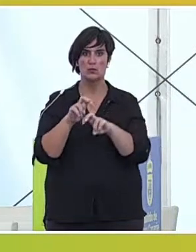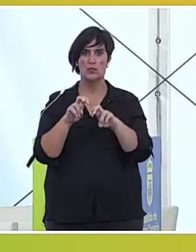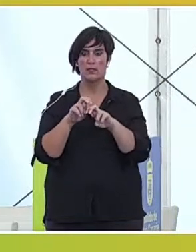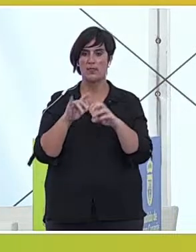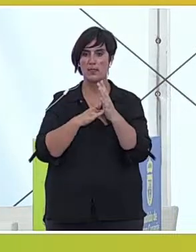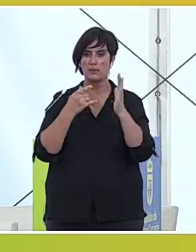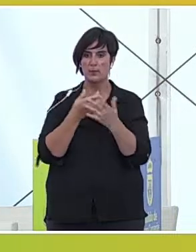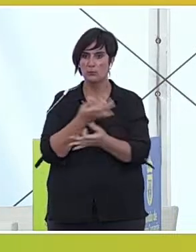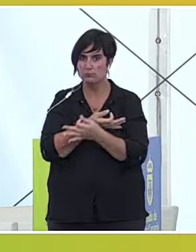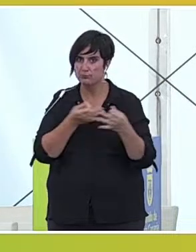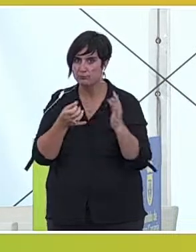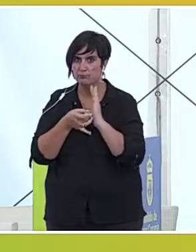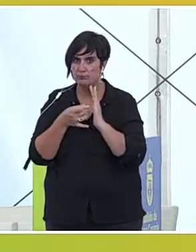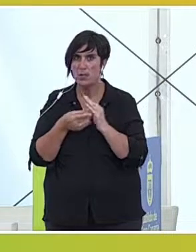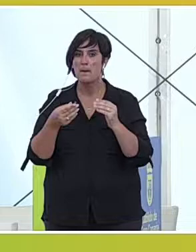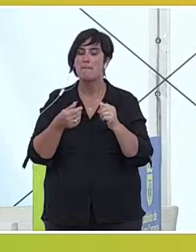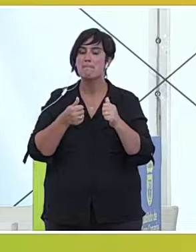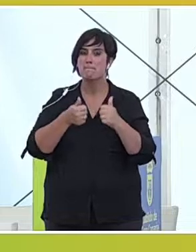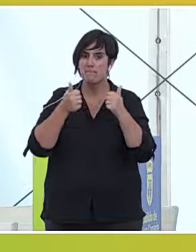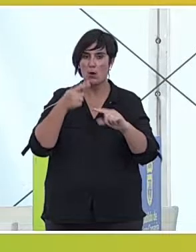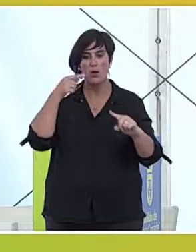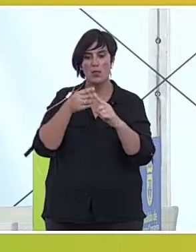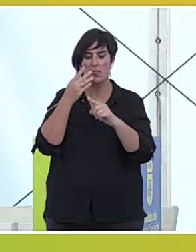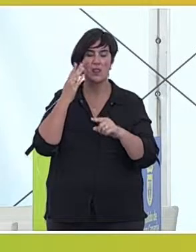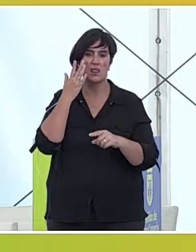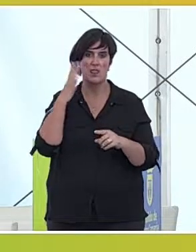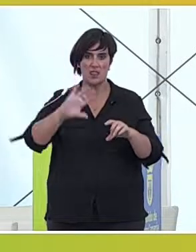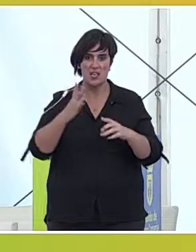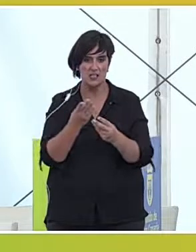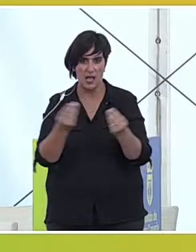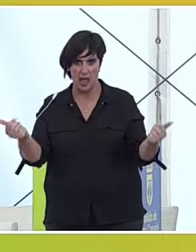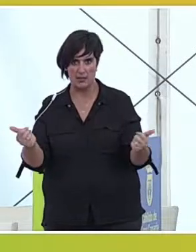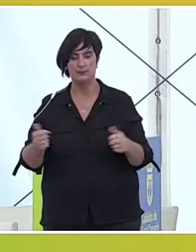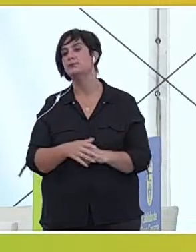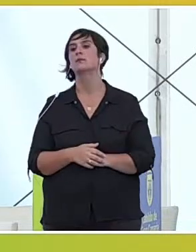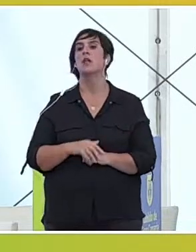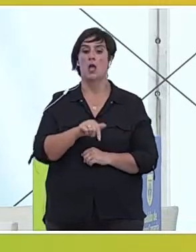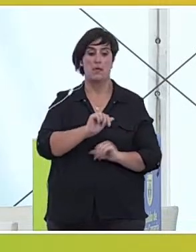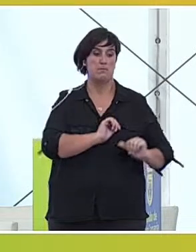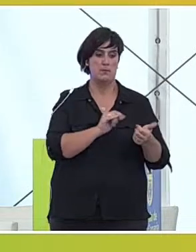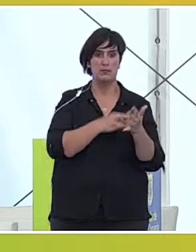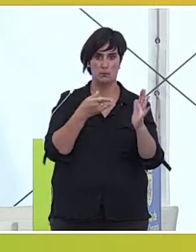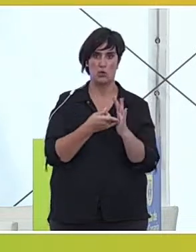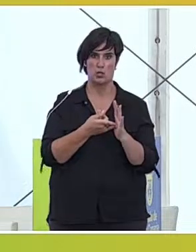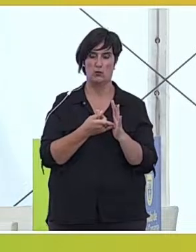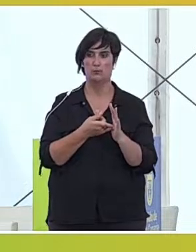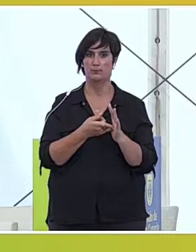más eficientes para desalar. ¿Vale? Ese es el momento en el que comienza este proyecto.